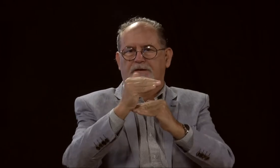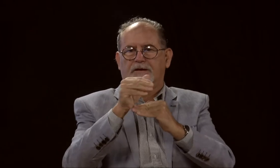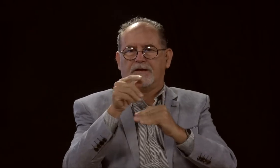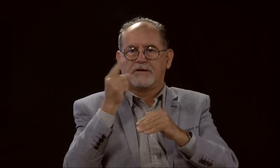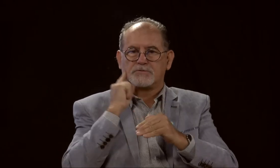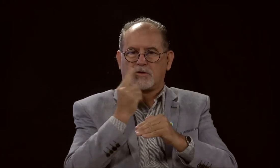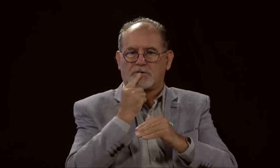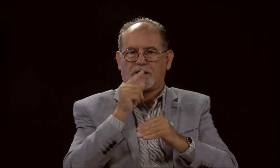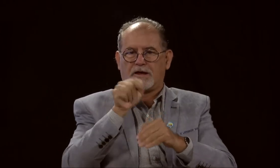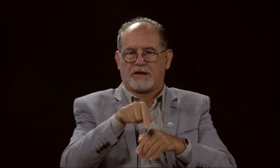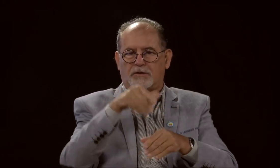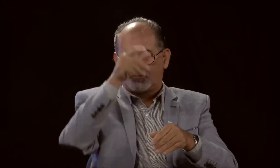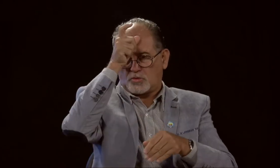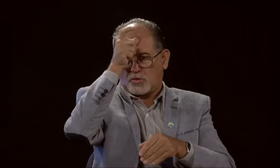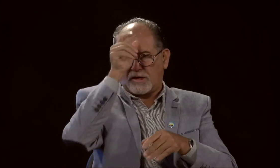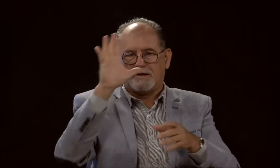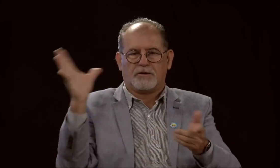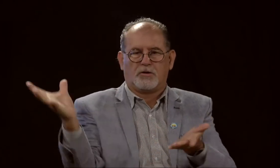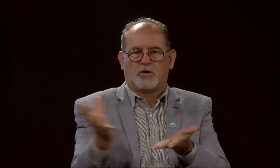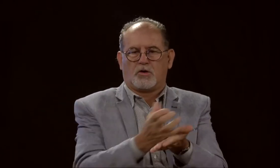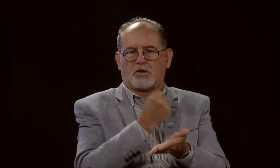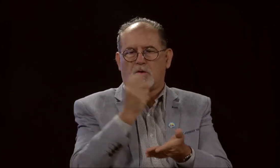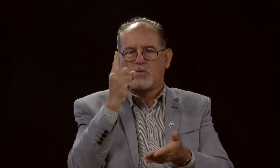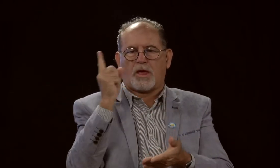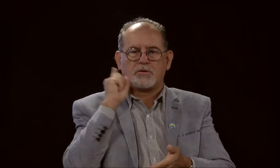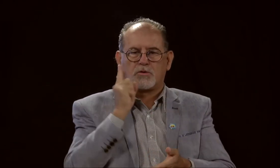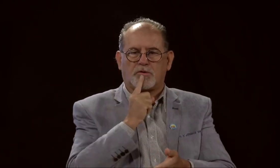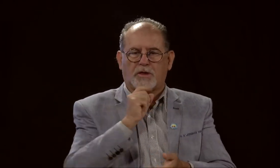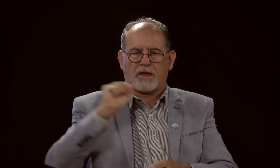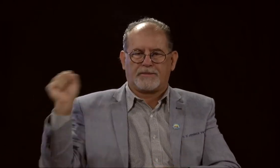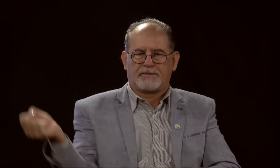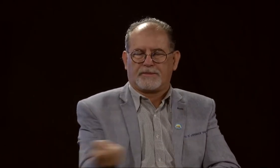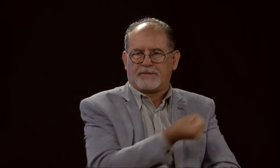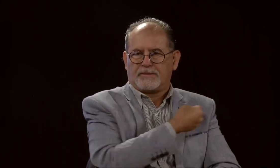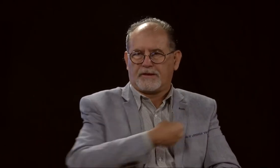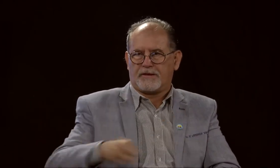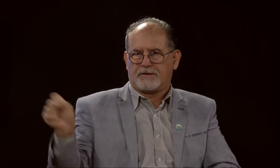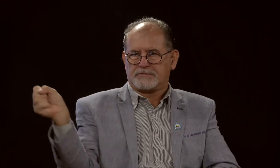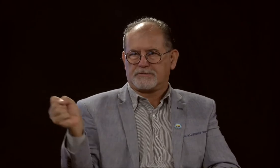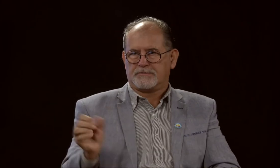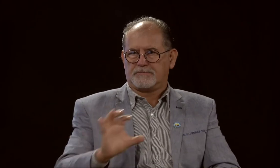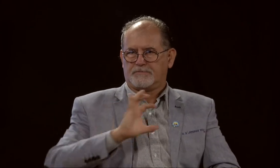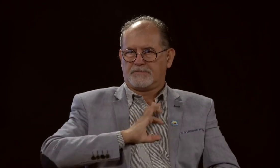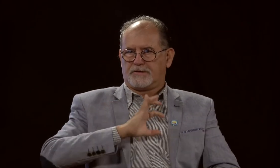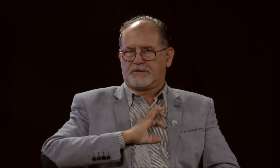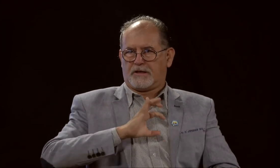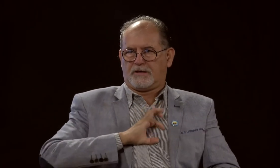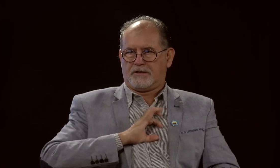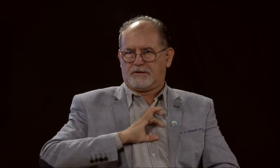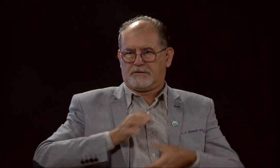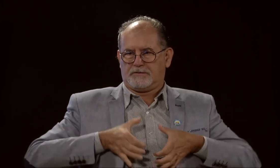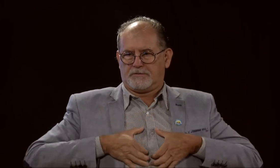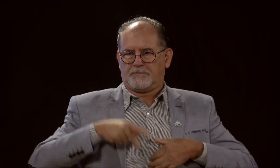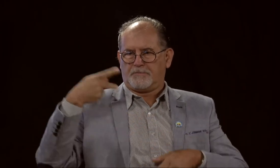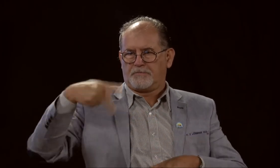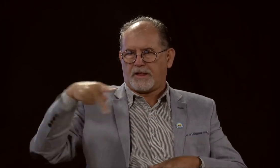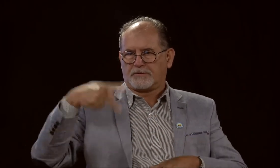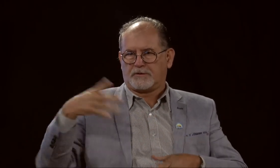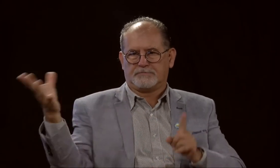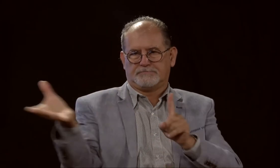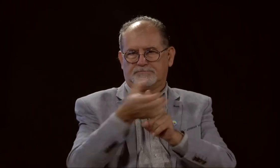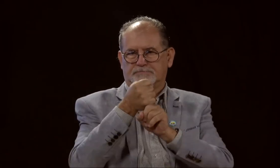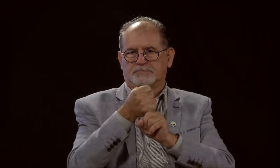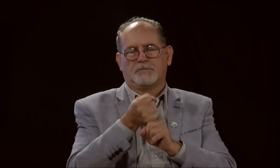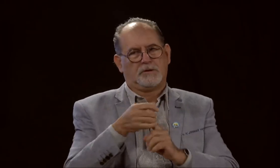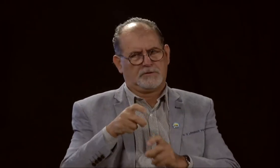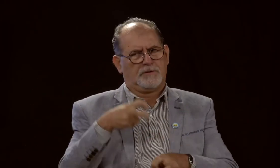así hemos venido escalando hasta Turquía, en donde logramos una medalla de plata en la